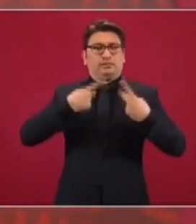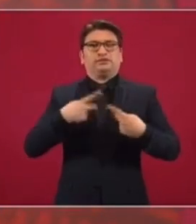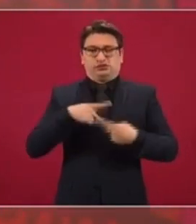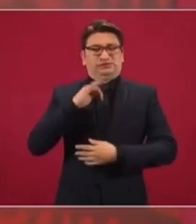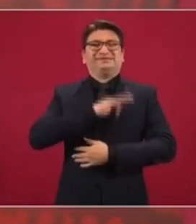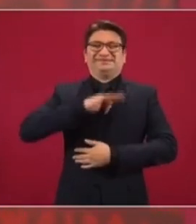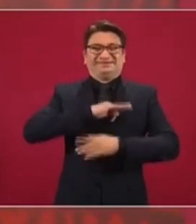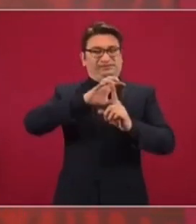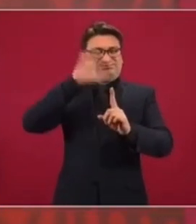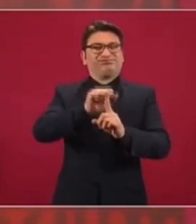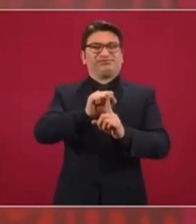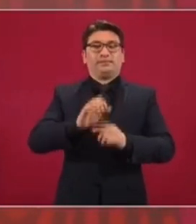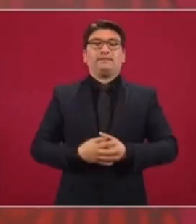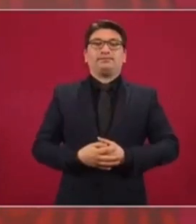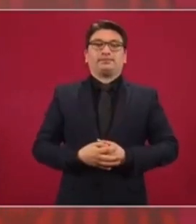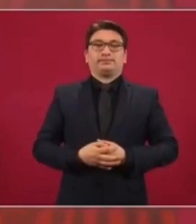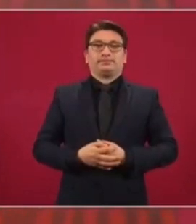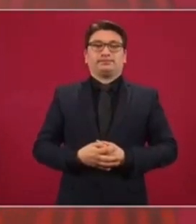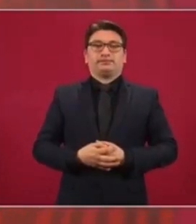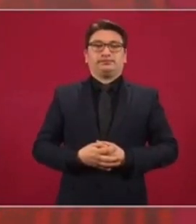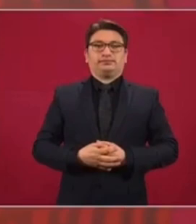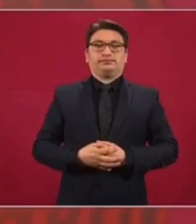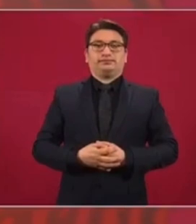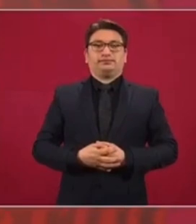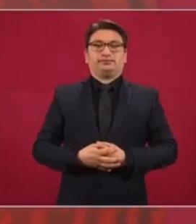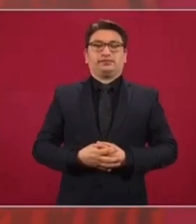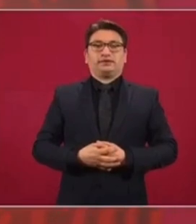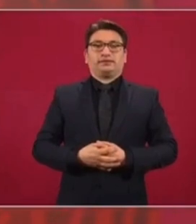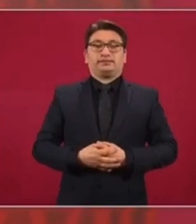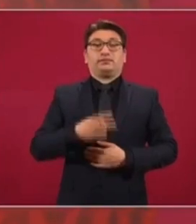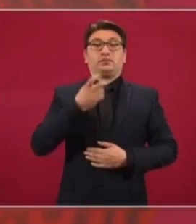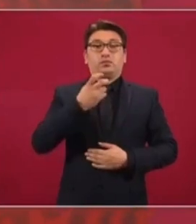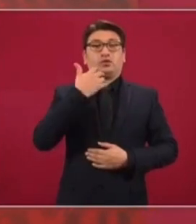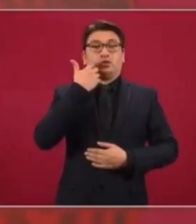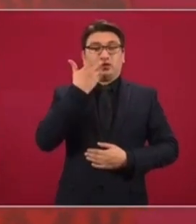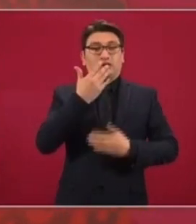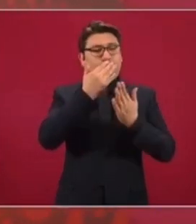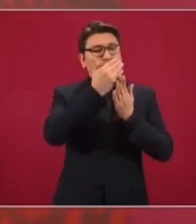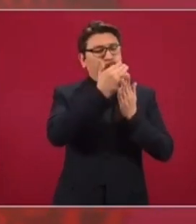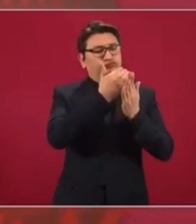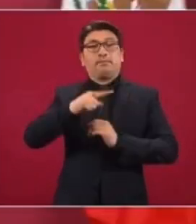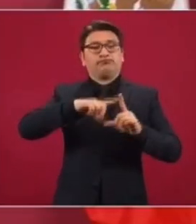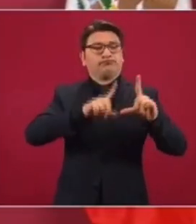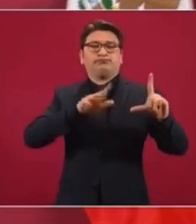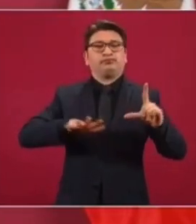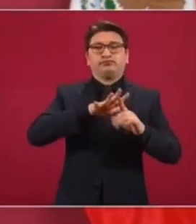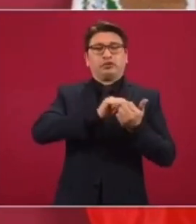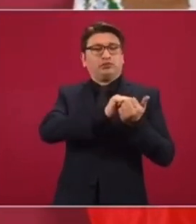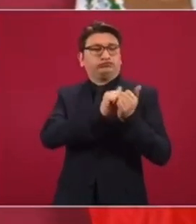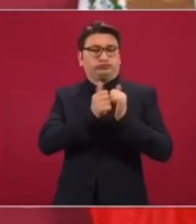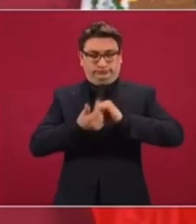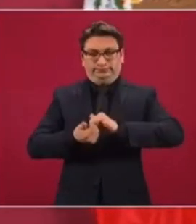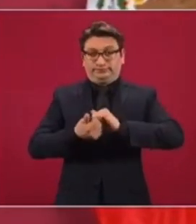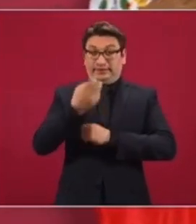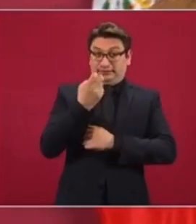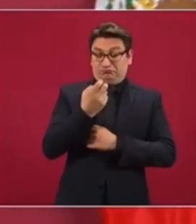Y se habló de tener una constitución moral. En este trabajo